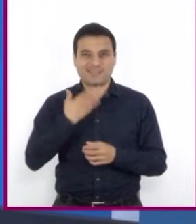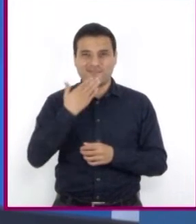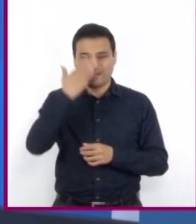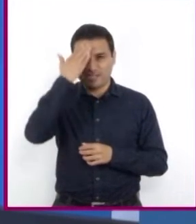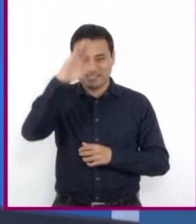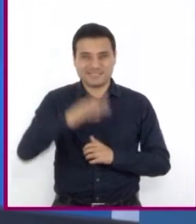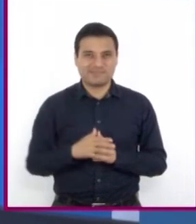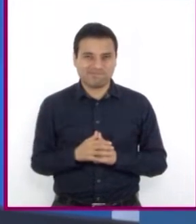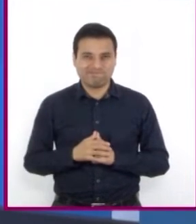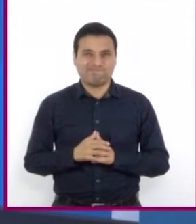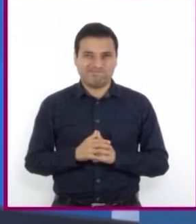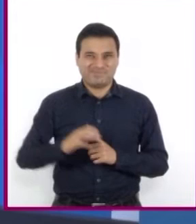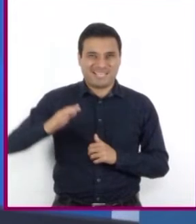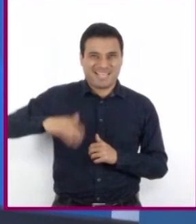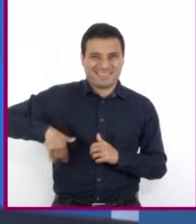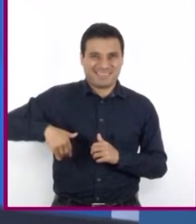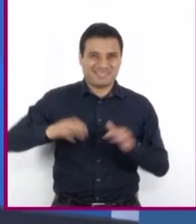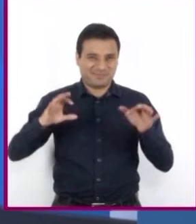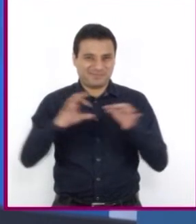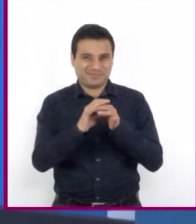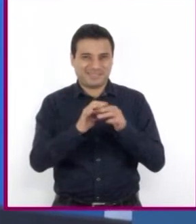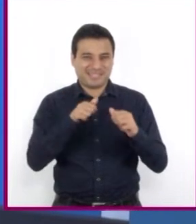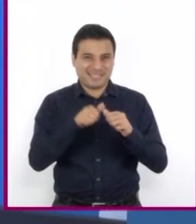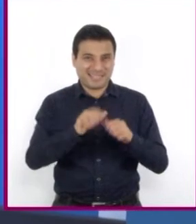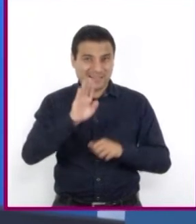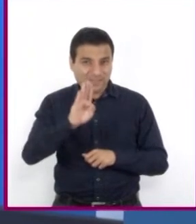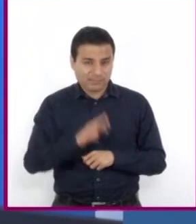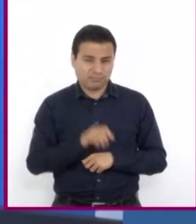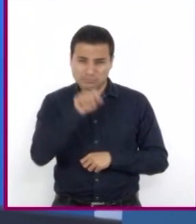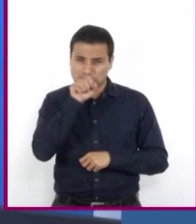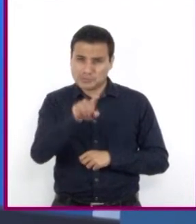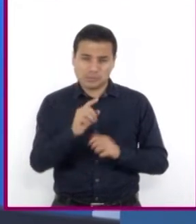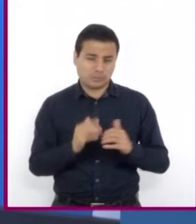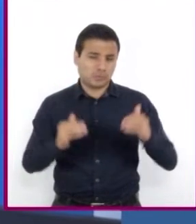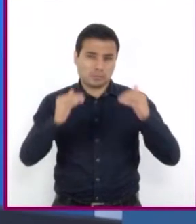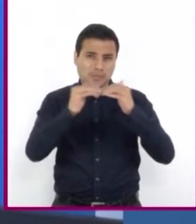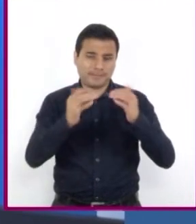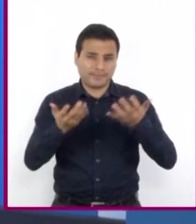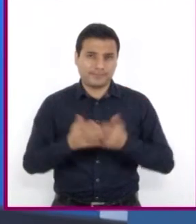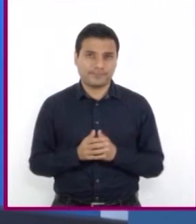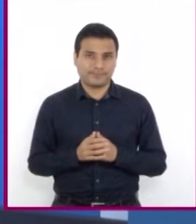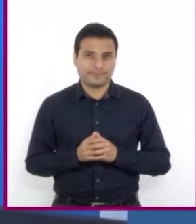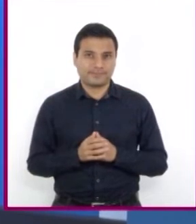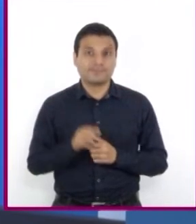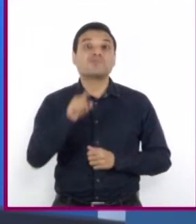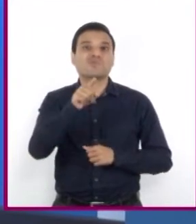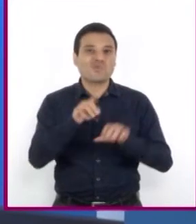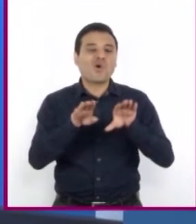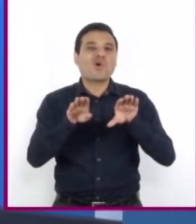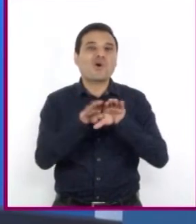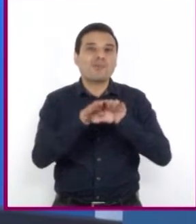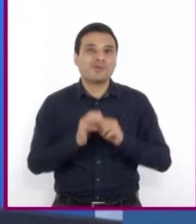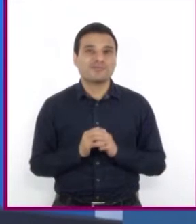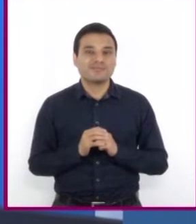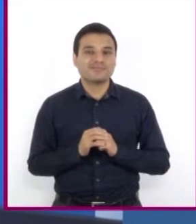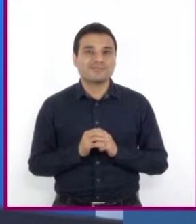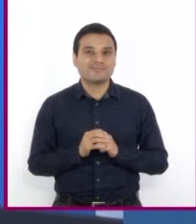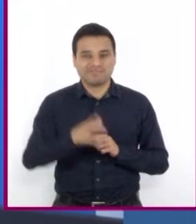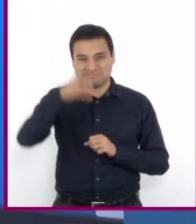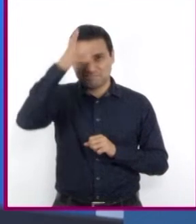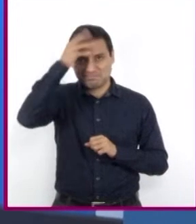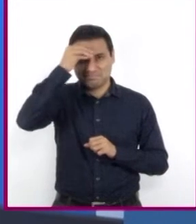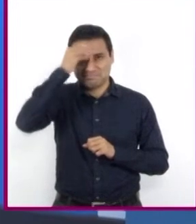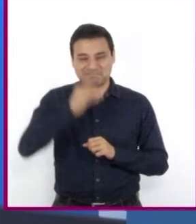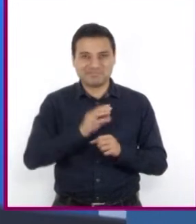que modelan la sucesión B son equivalentes. ¿Cómo vamos hasta aquí? Hemos aprendido sobre